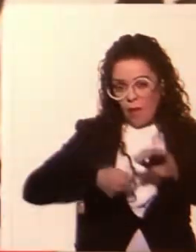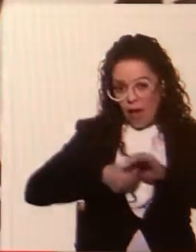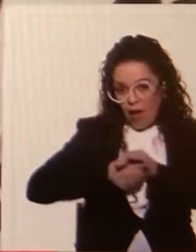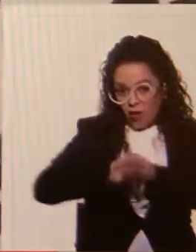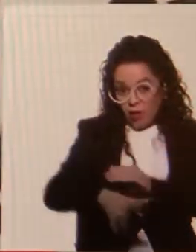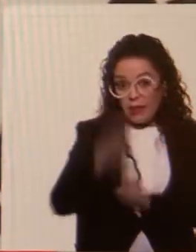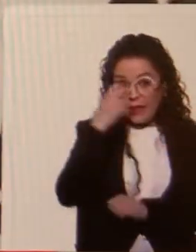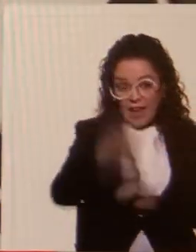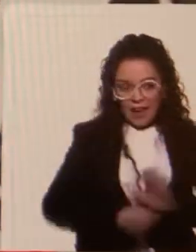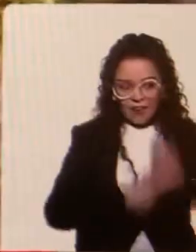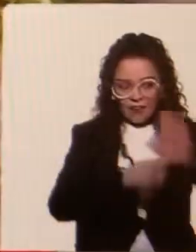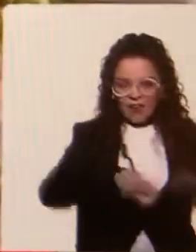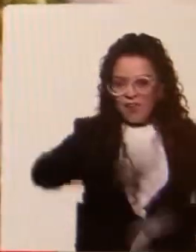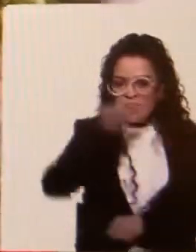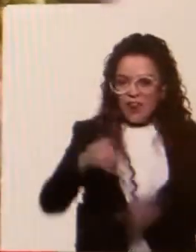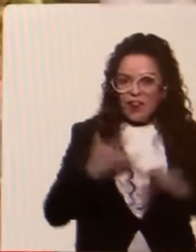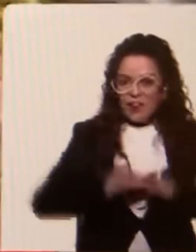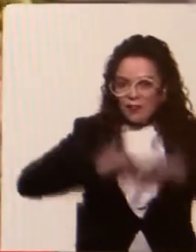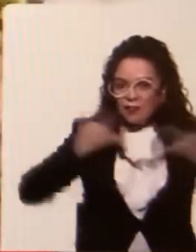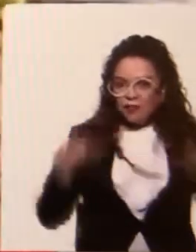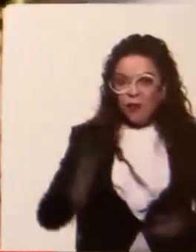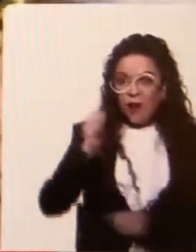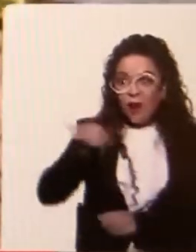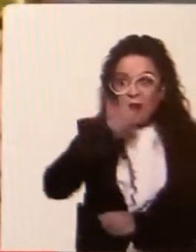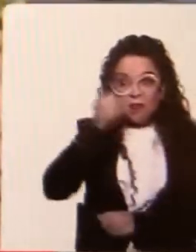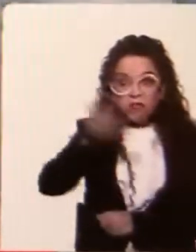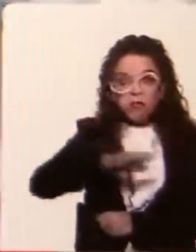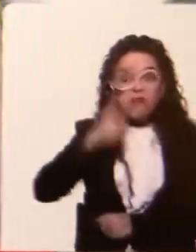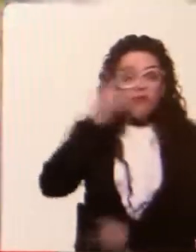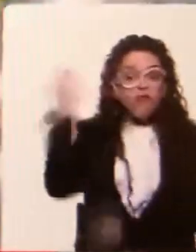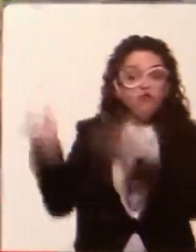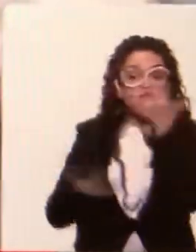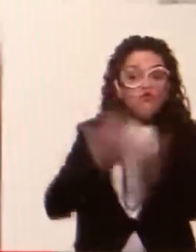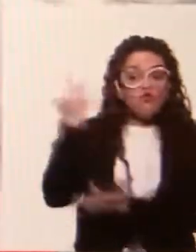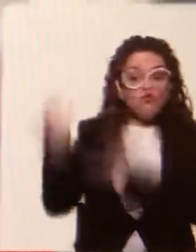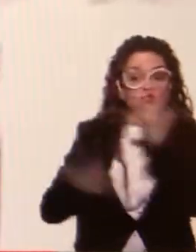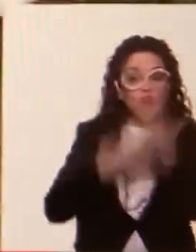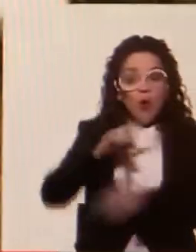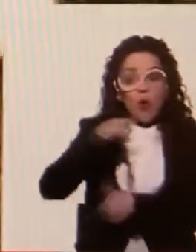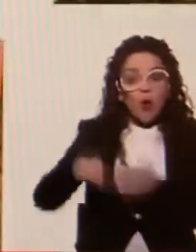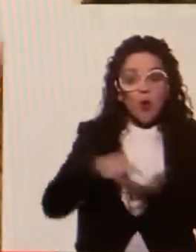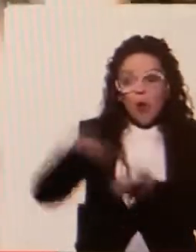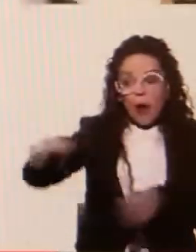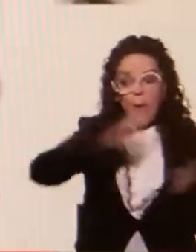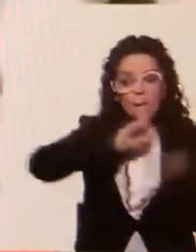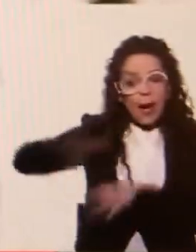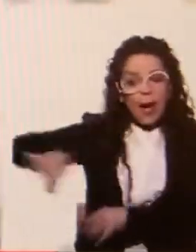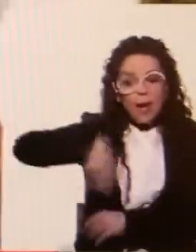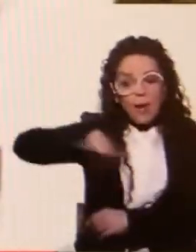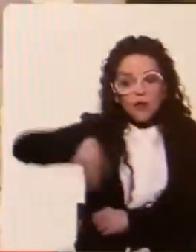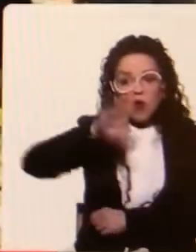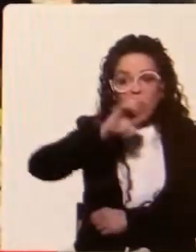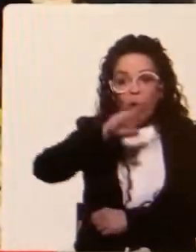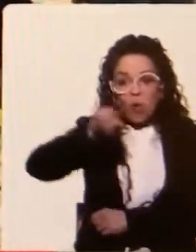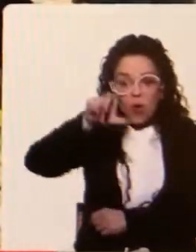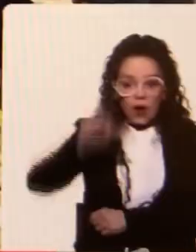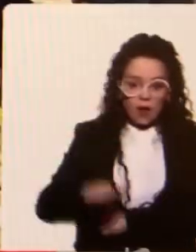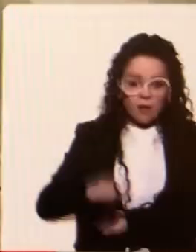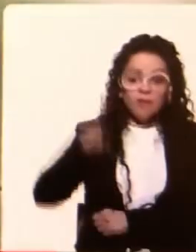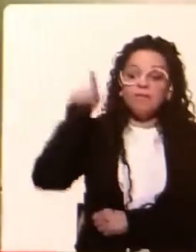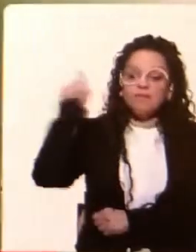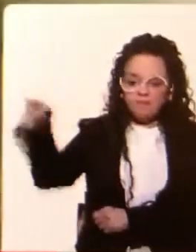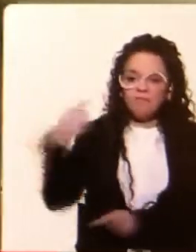electoral ahorita vienen los papás de ayos si es que estuvieron ellos hoy presentes en el Zócalo vienen